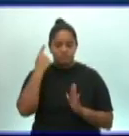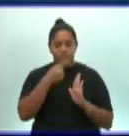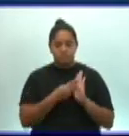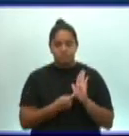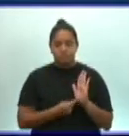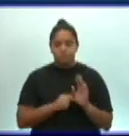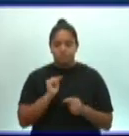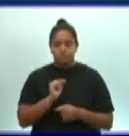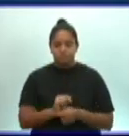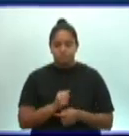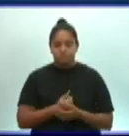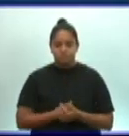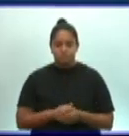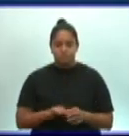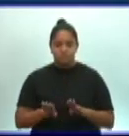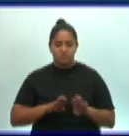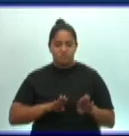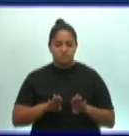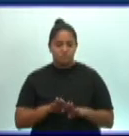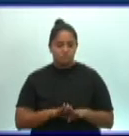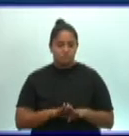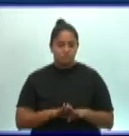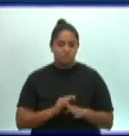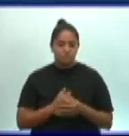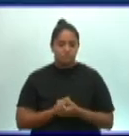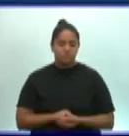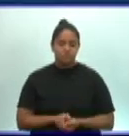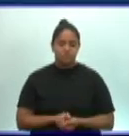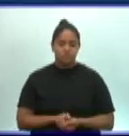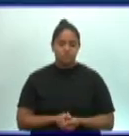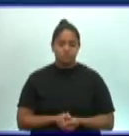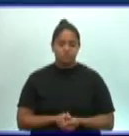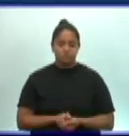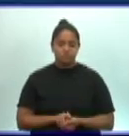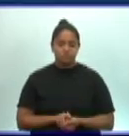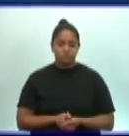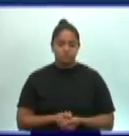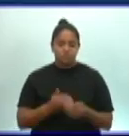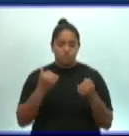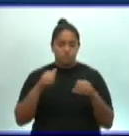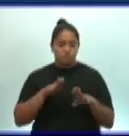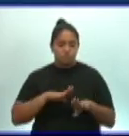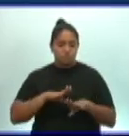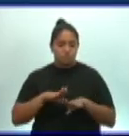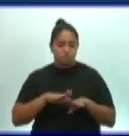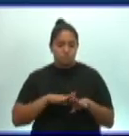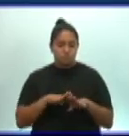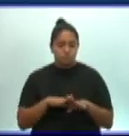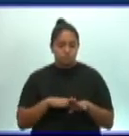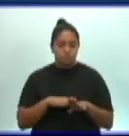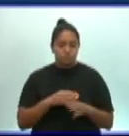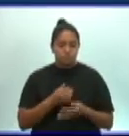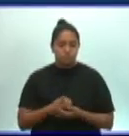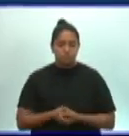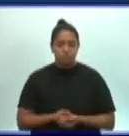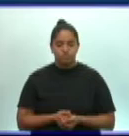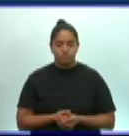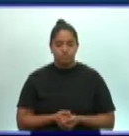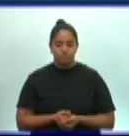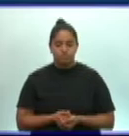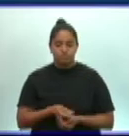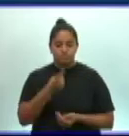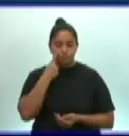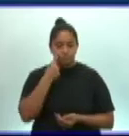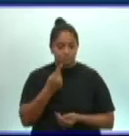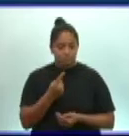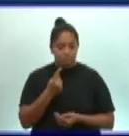movimiento circunferencial que podríamos estar mencionando, cuando los cuerpos se mueven o describen una circunferencia en su movimiento, recuerden que existe o